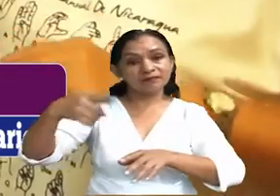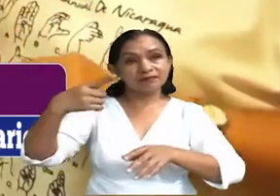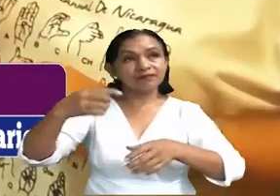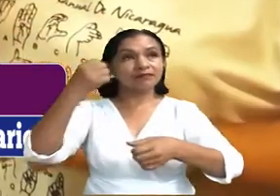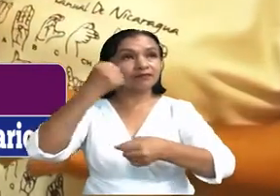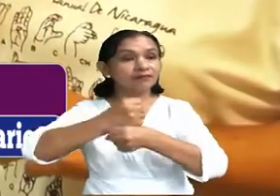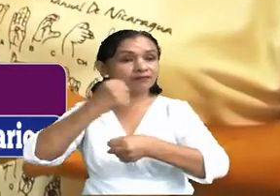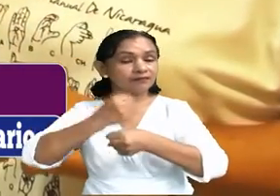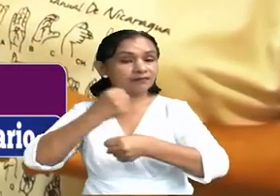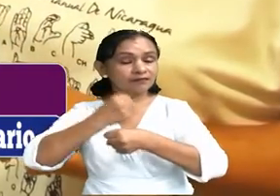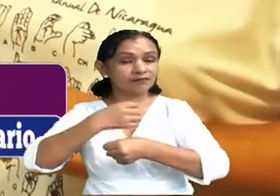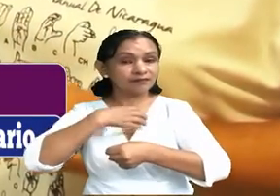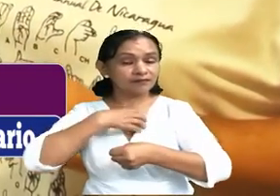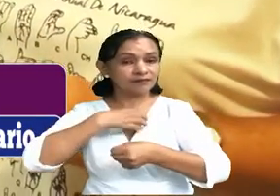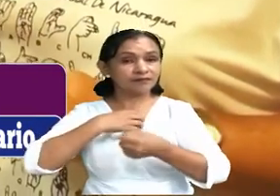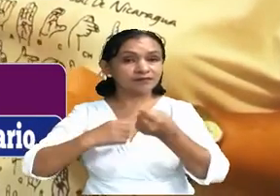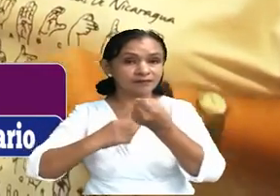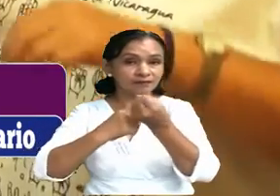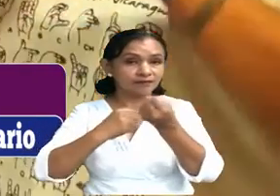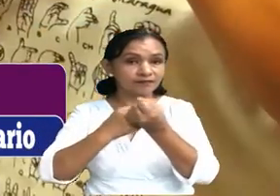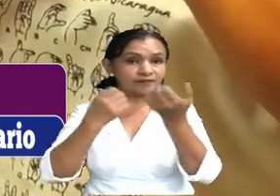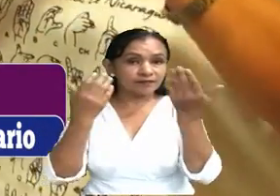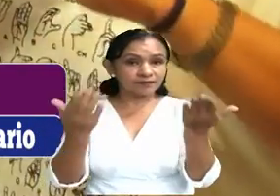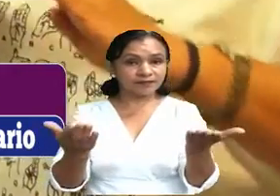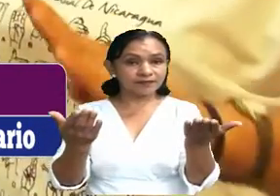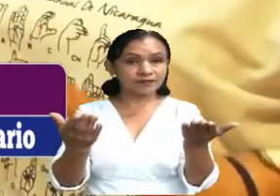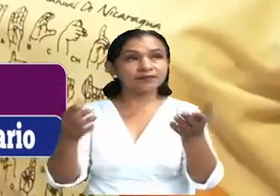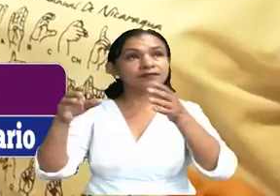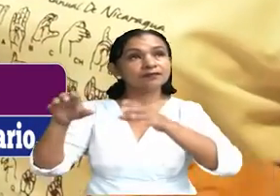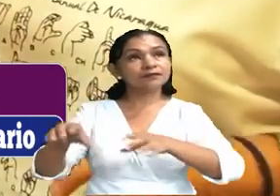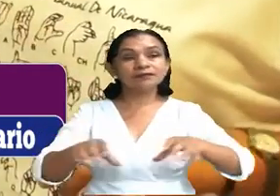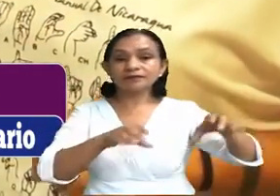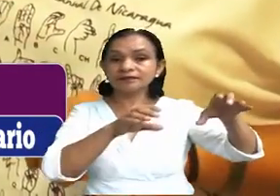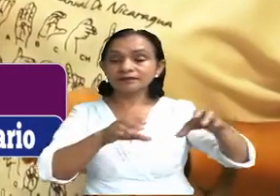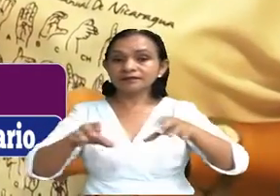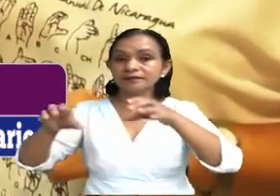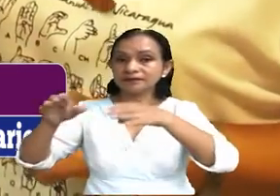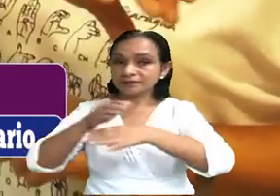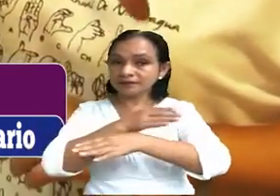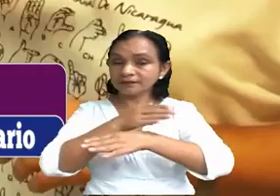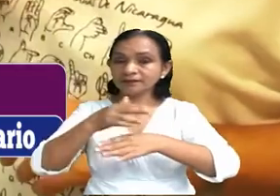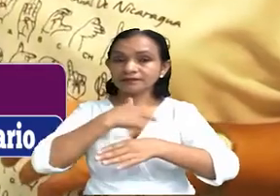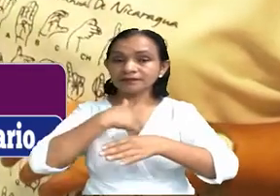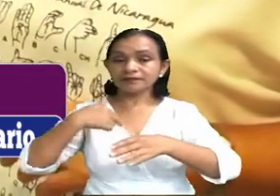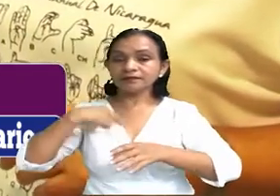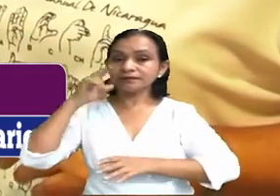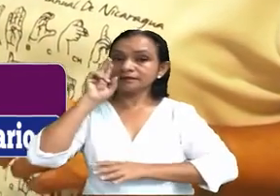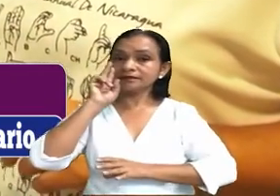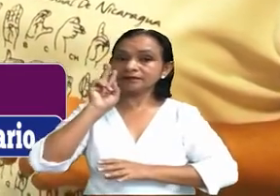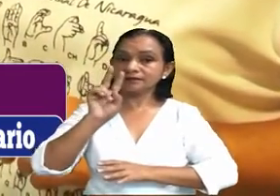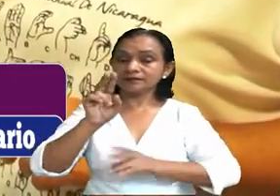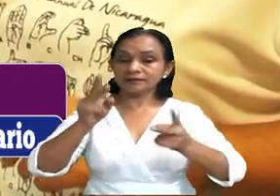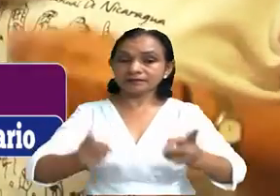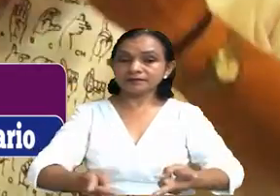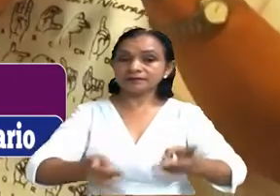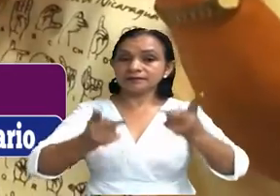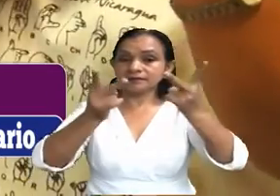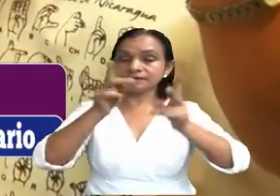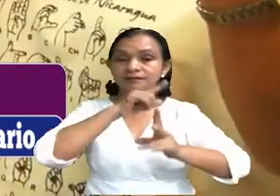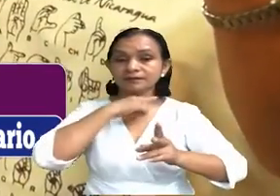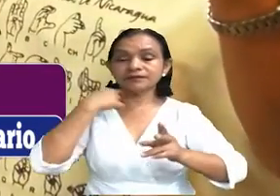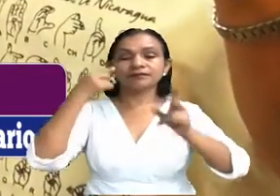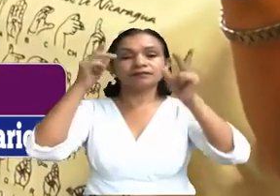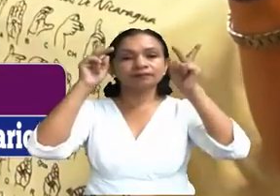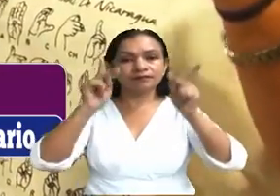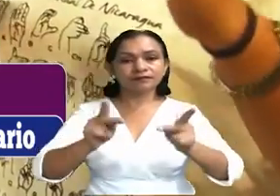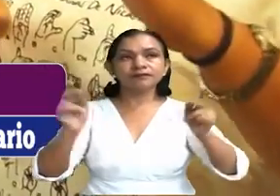a ganarse su sustento. Entonces, estas acciones se reflejan pues en la vida concreta de las